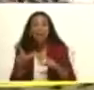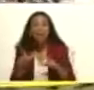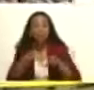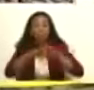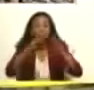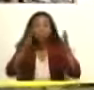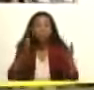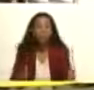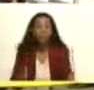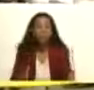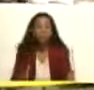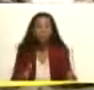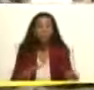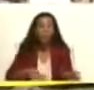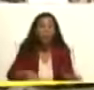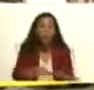mesa,